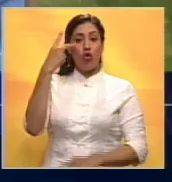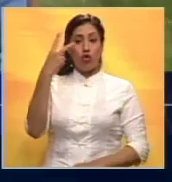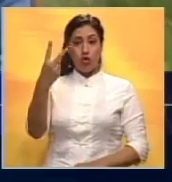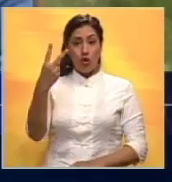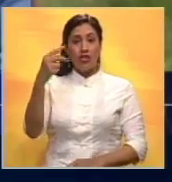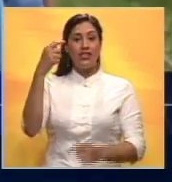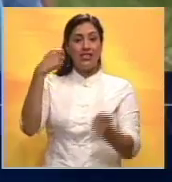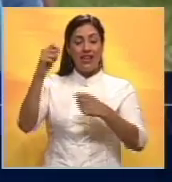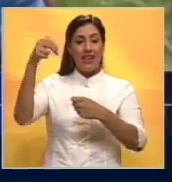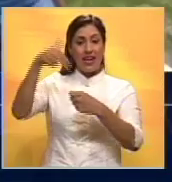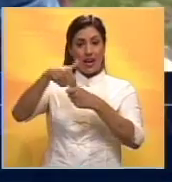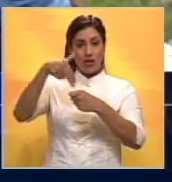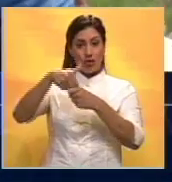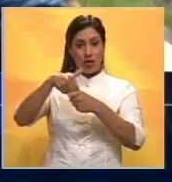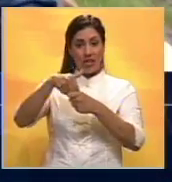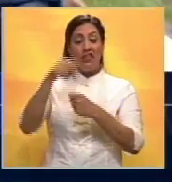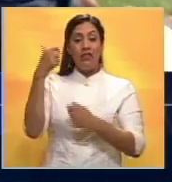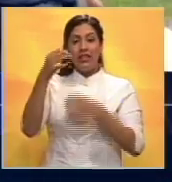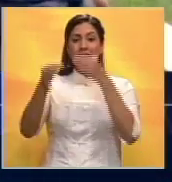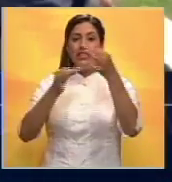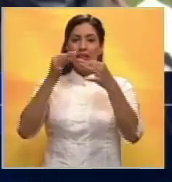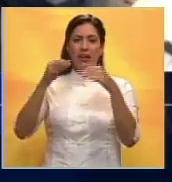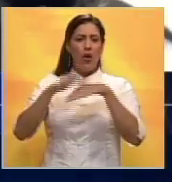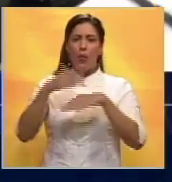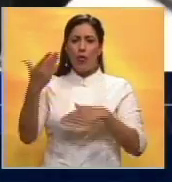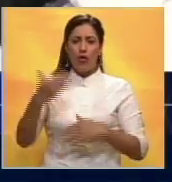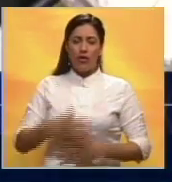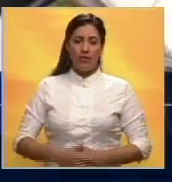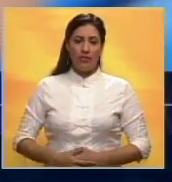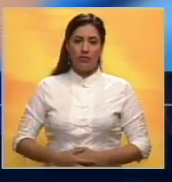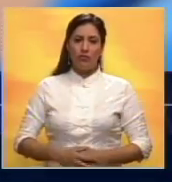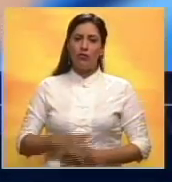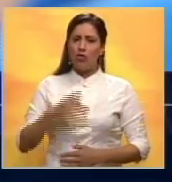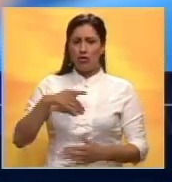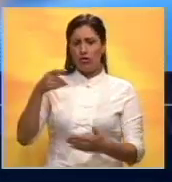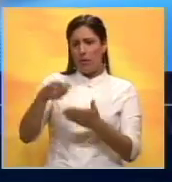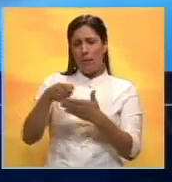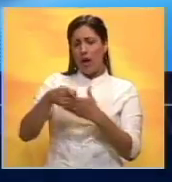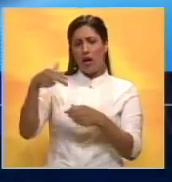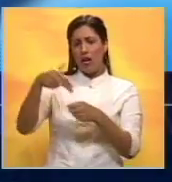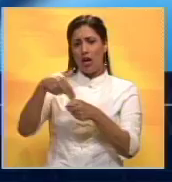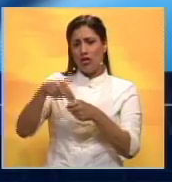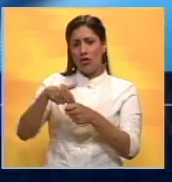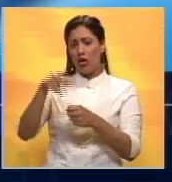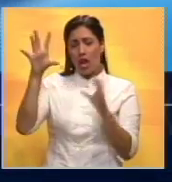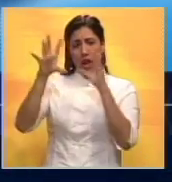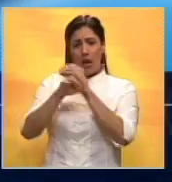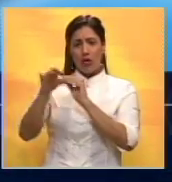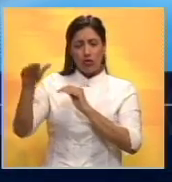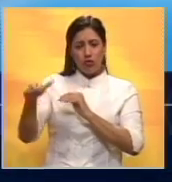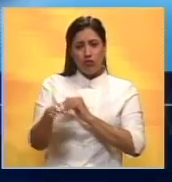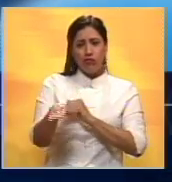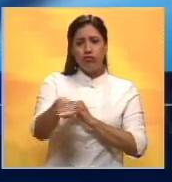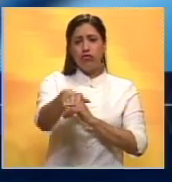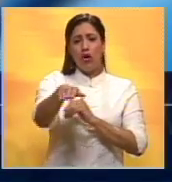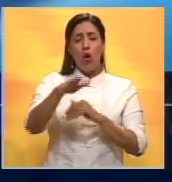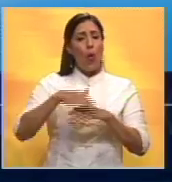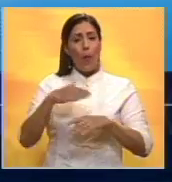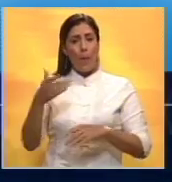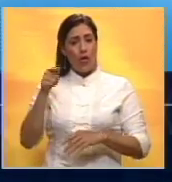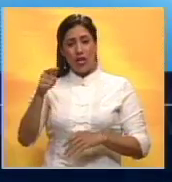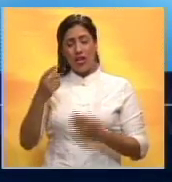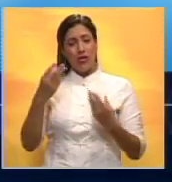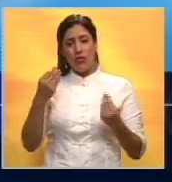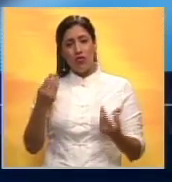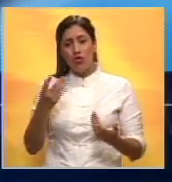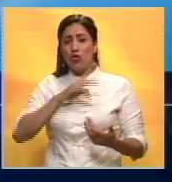principales traficantes de la zona ellos explicaron por qué lo hacen nos toca pasar la gasolina por las noches por las trochas porque este es